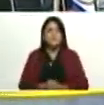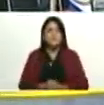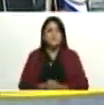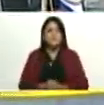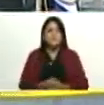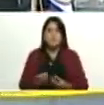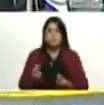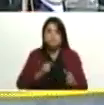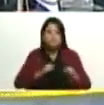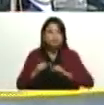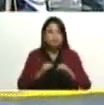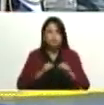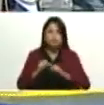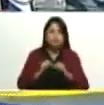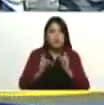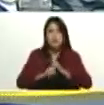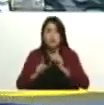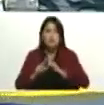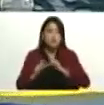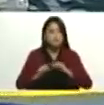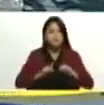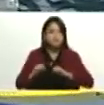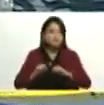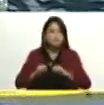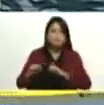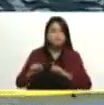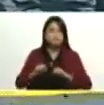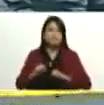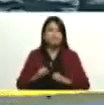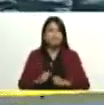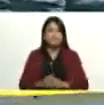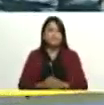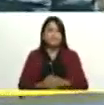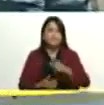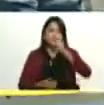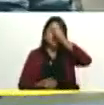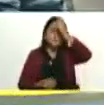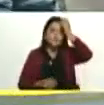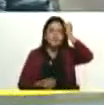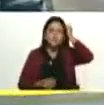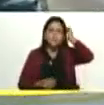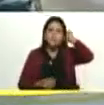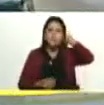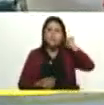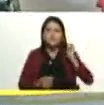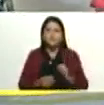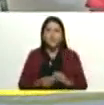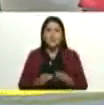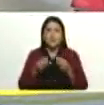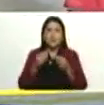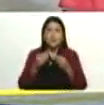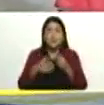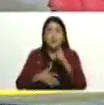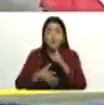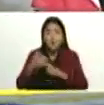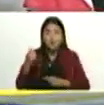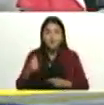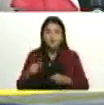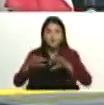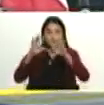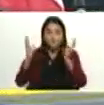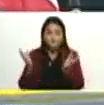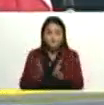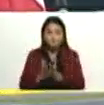La pugna por un mundo nuevo, por un mundo sin imperios, por un mundo sin